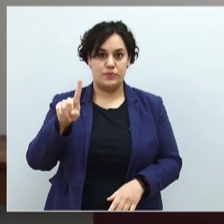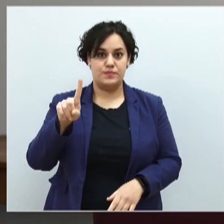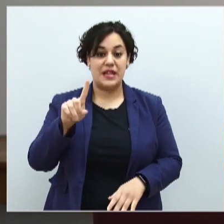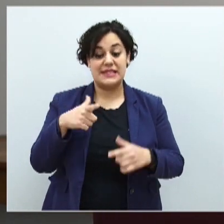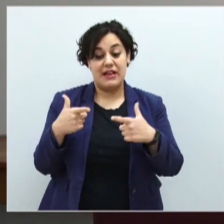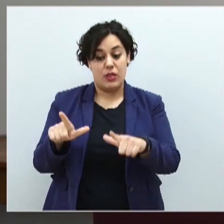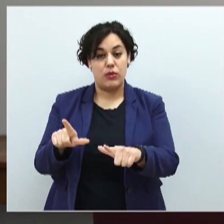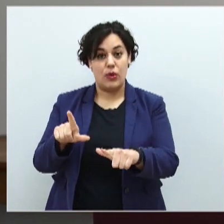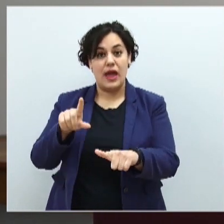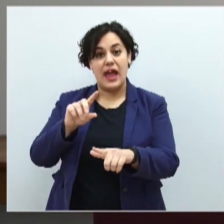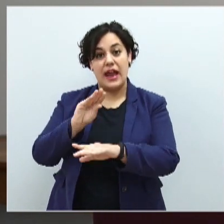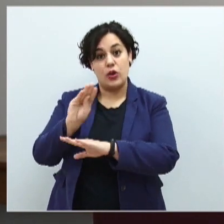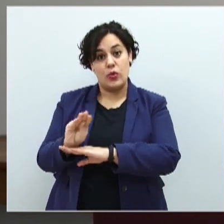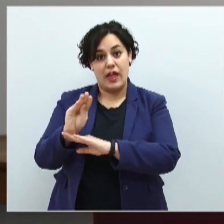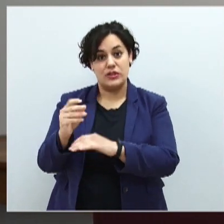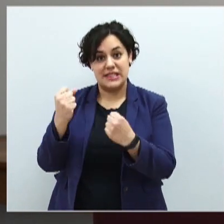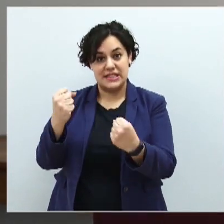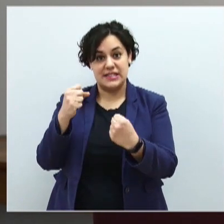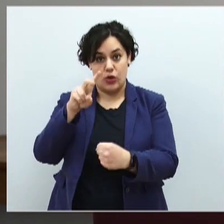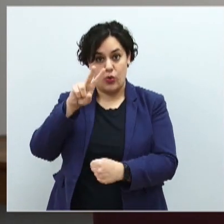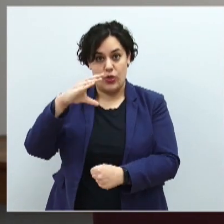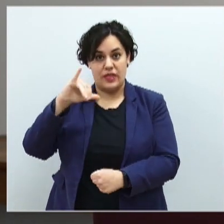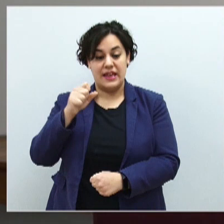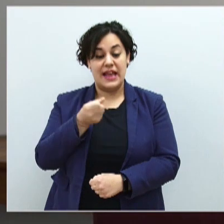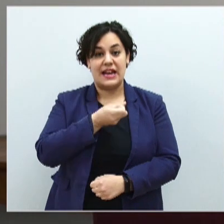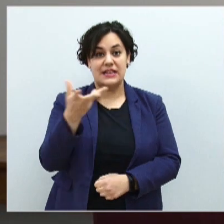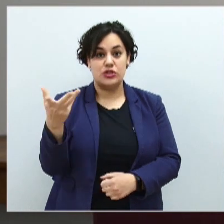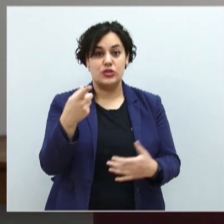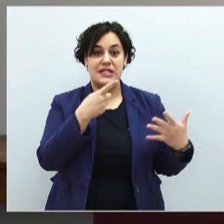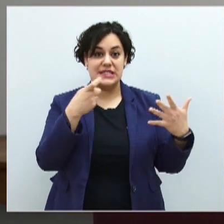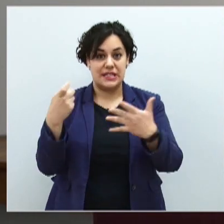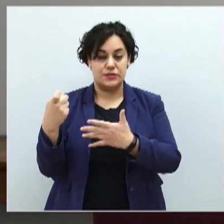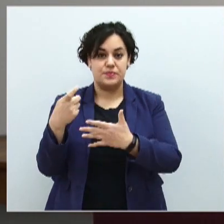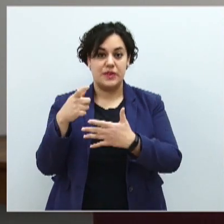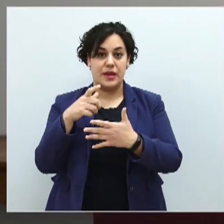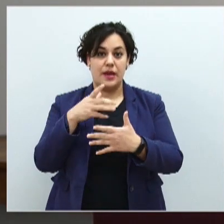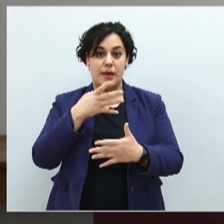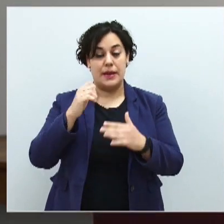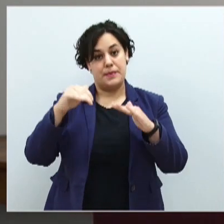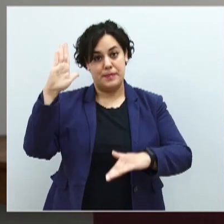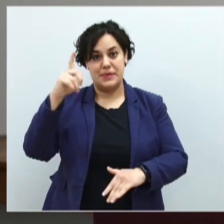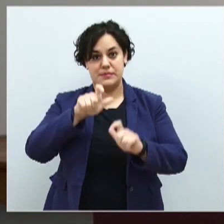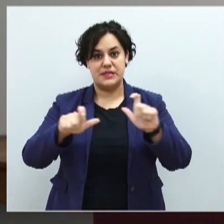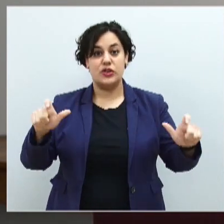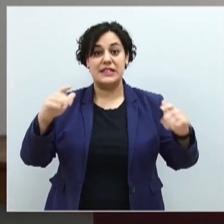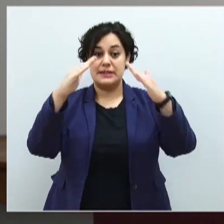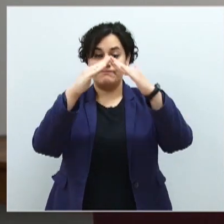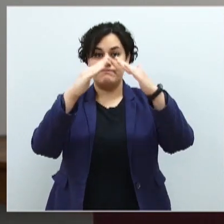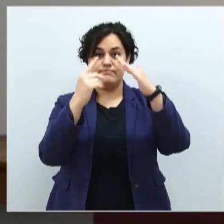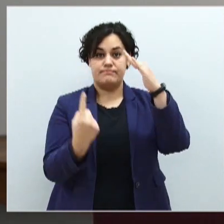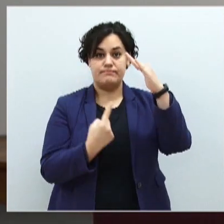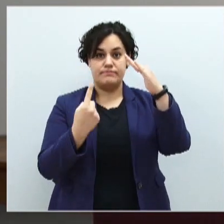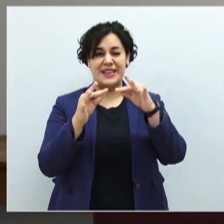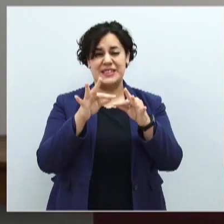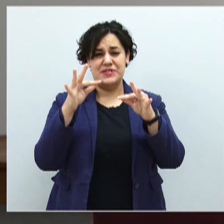cuidados intensivos y el resto, 694 personas, en aislamiento domiciliario. Desgraciadamente,